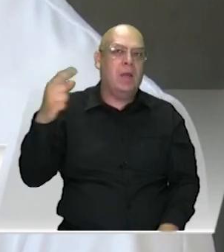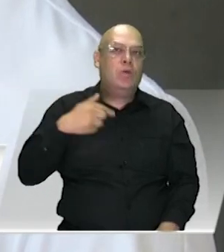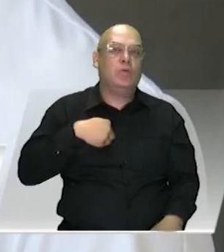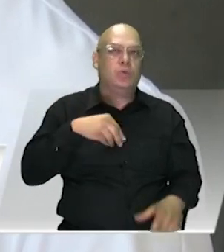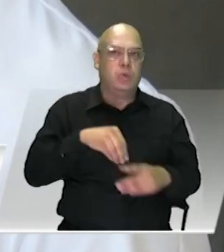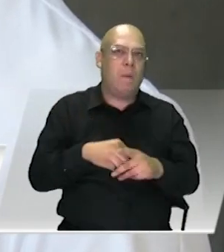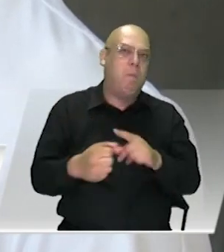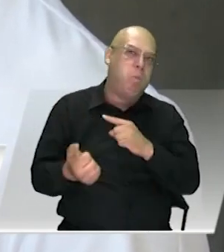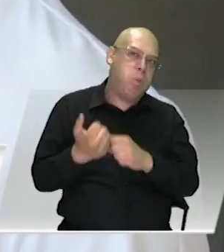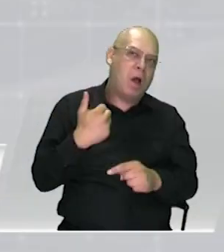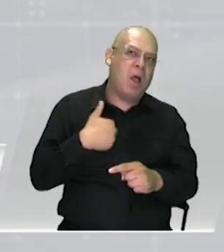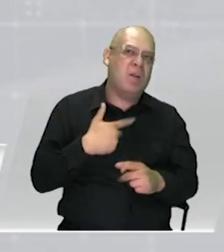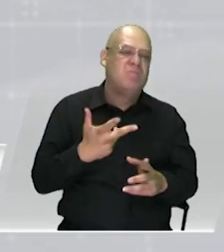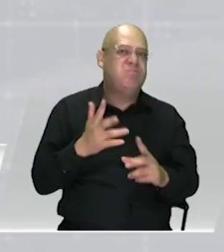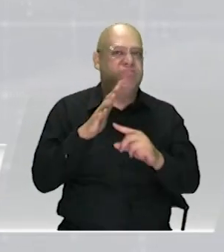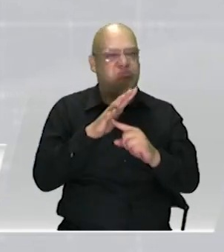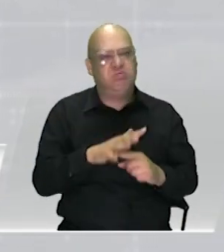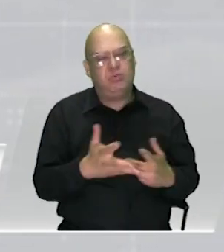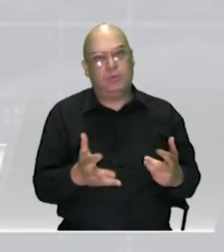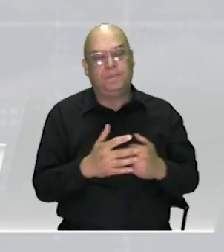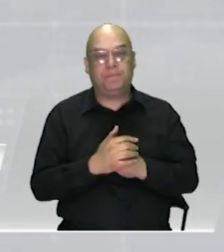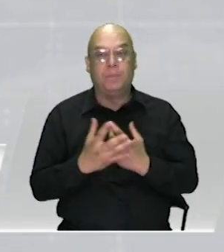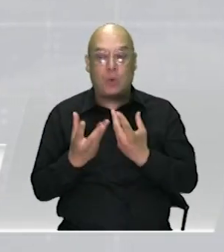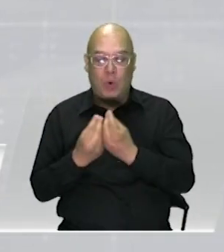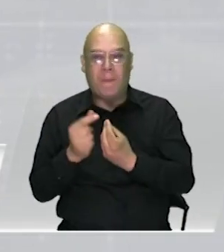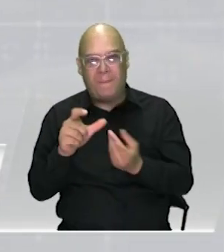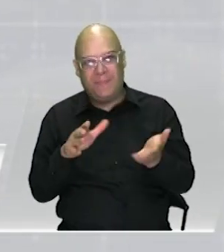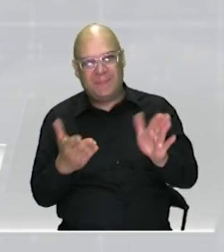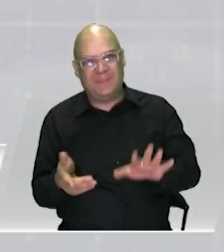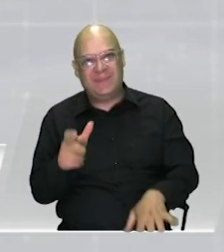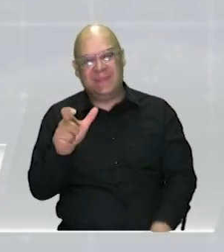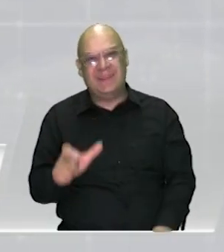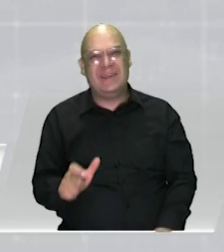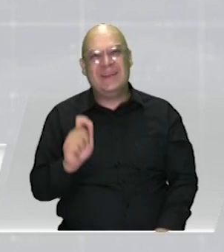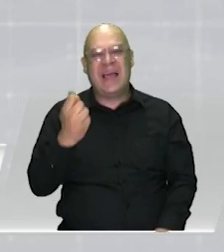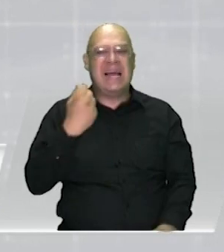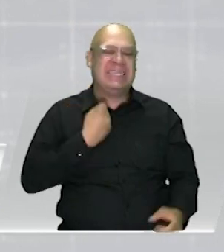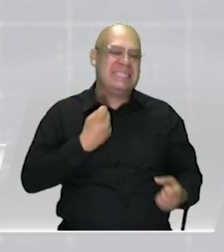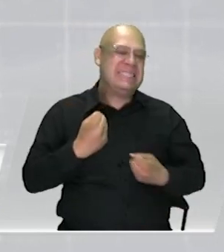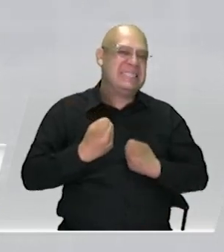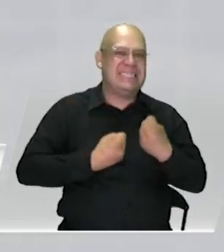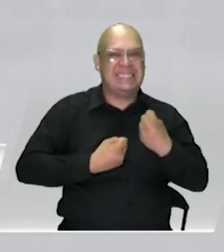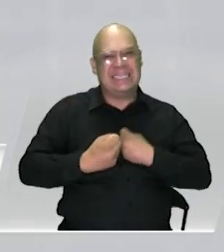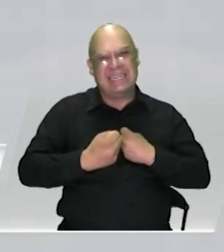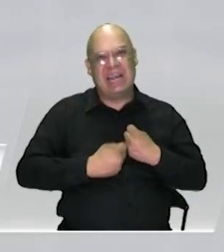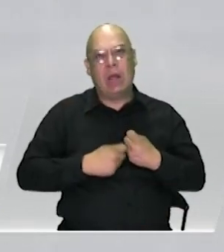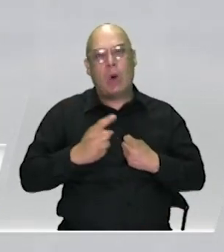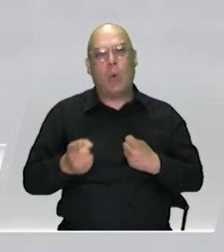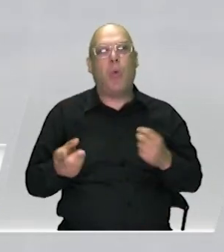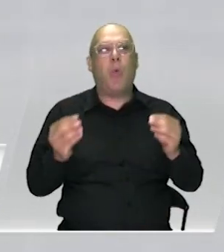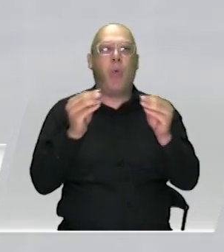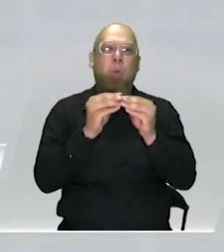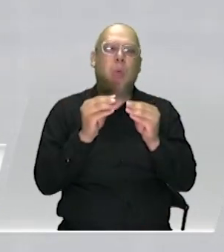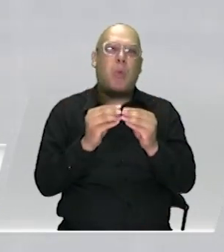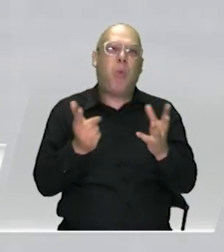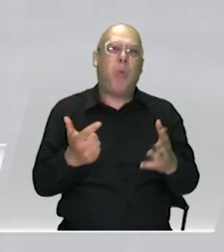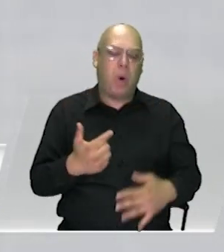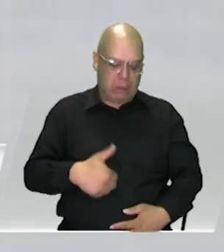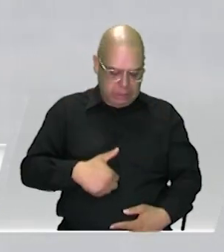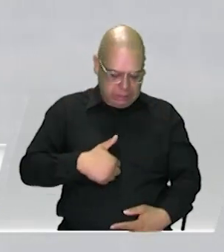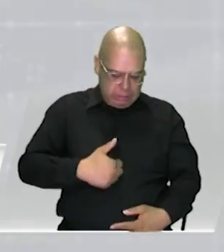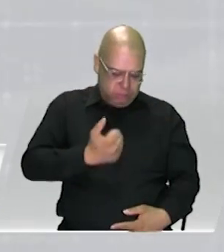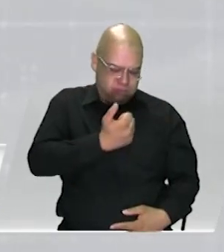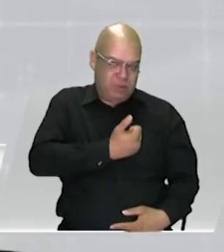marginada y su nombre ha sido mancillado. Uno de los hinchas fallecidos recibió múltiples heridas en el tórax y fue víctima de una herida abierta a la altura del abdomen por el